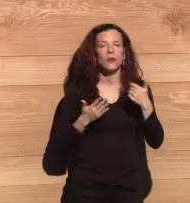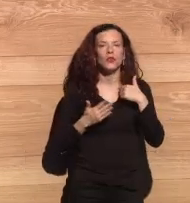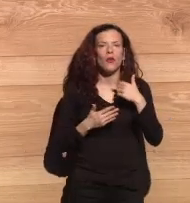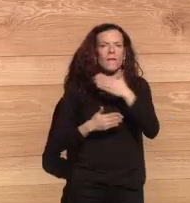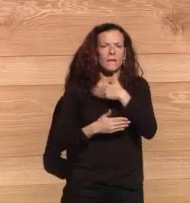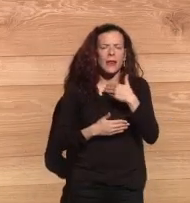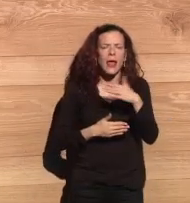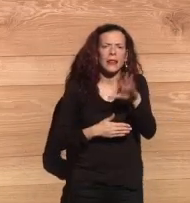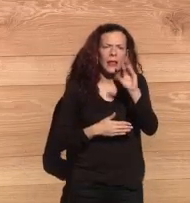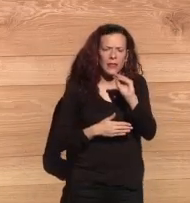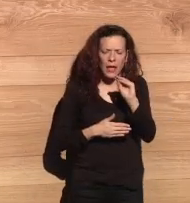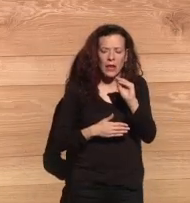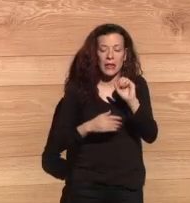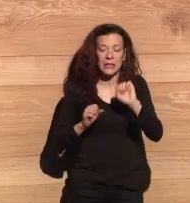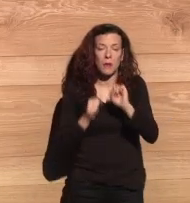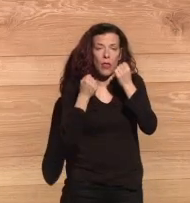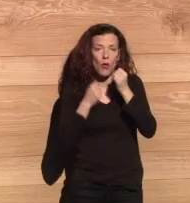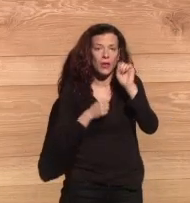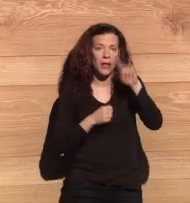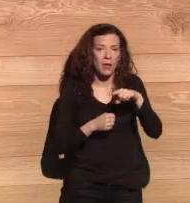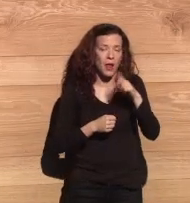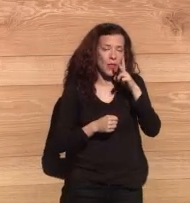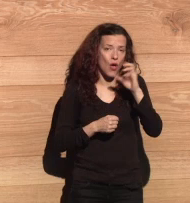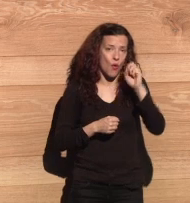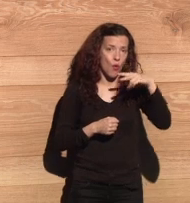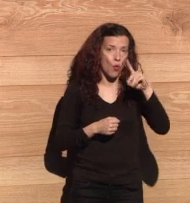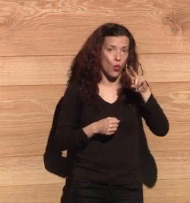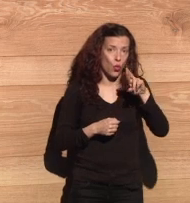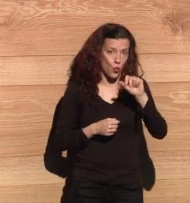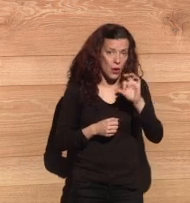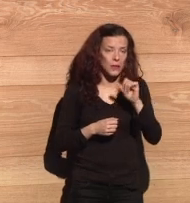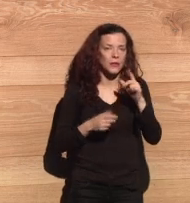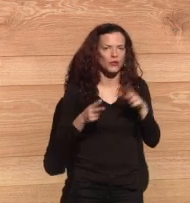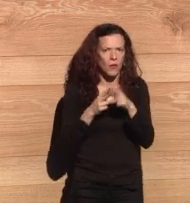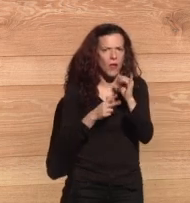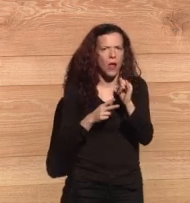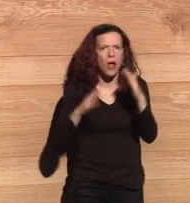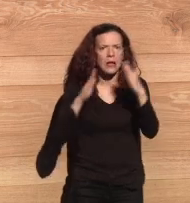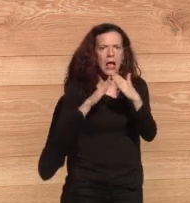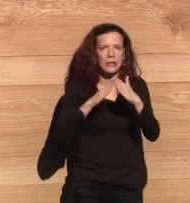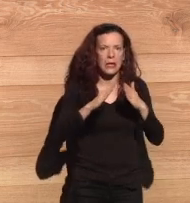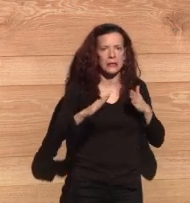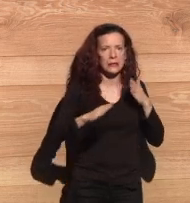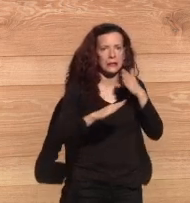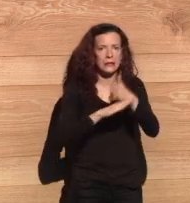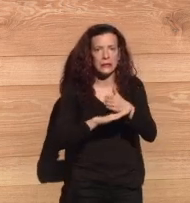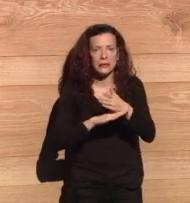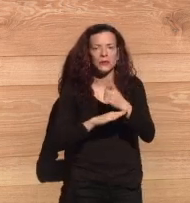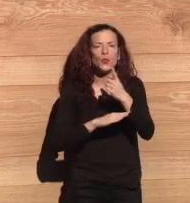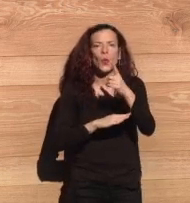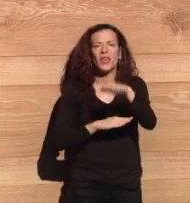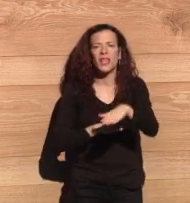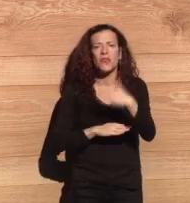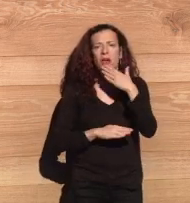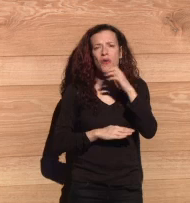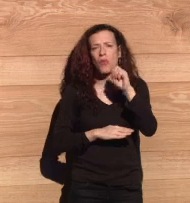de El Salvador y Honduras que dominan la sociedad y que, bueno, llegan a una casa y reclutan a un niño de 12, 13